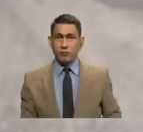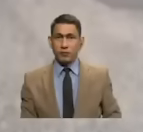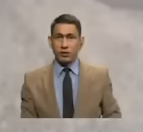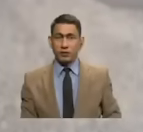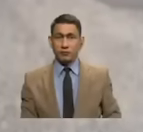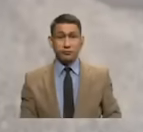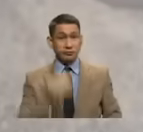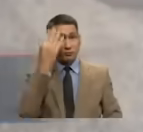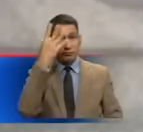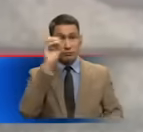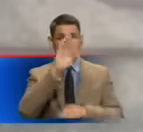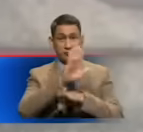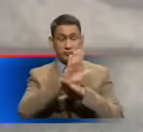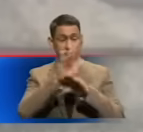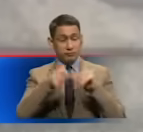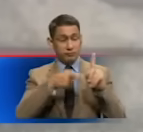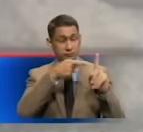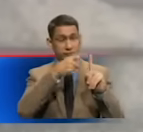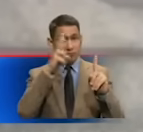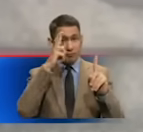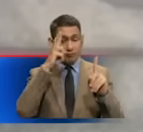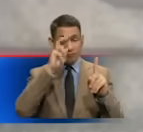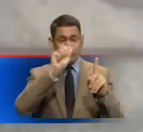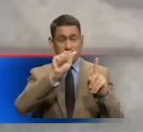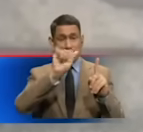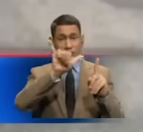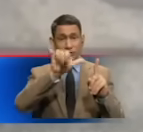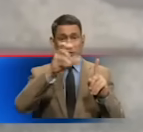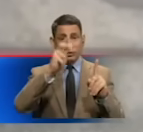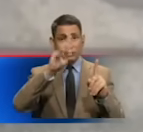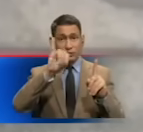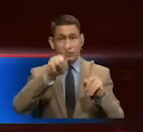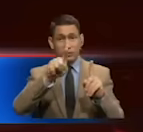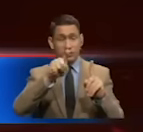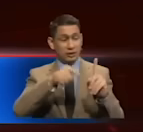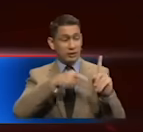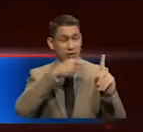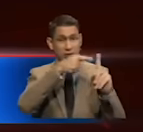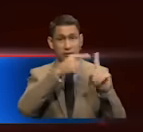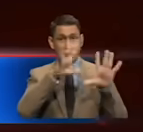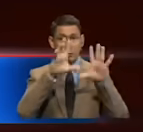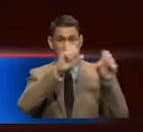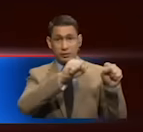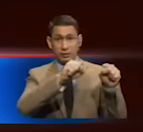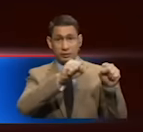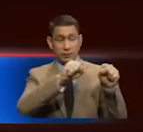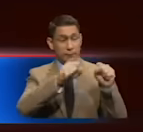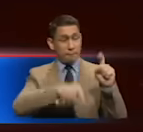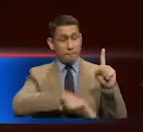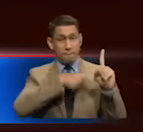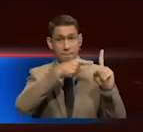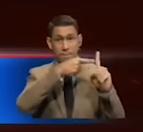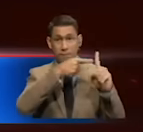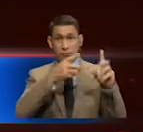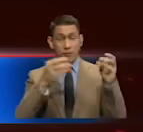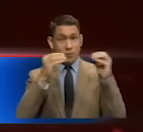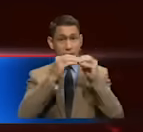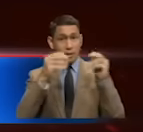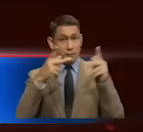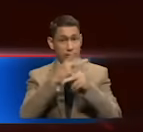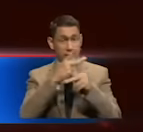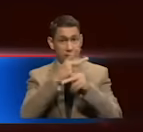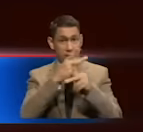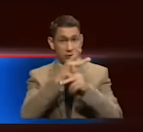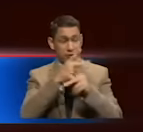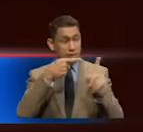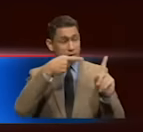Compañeros, muy buenas tardes. Alias Ayoví fue capturado hace pocas horas en el sector de Guayabamba. Está considerado como de alta peligrosidad por su vinculación